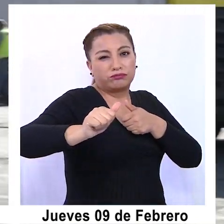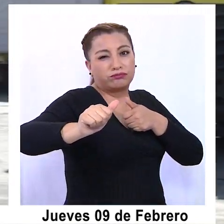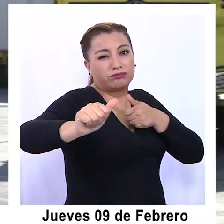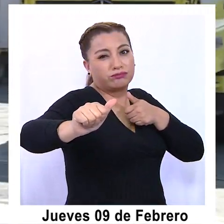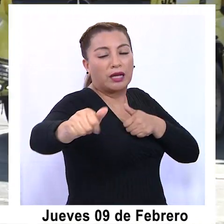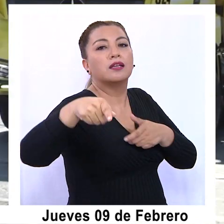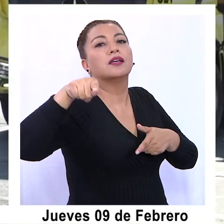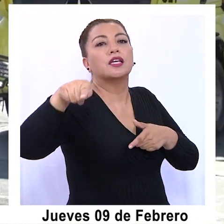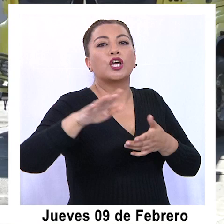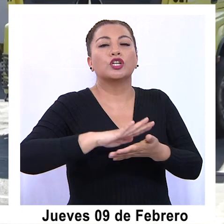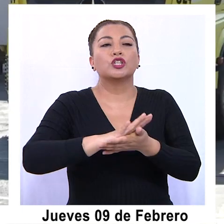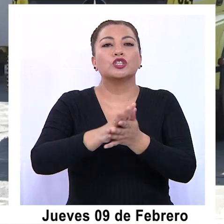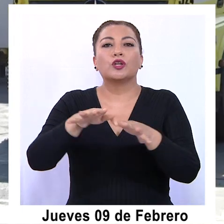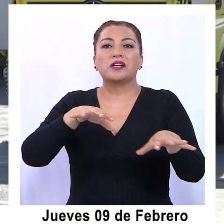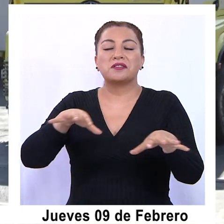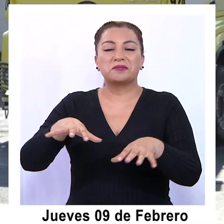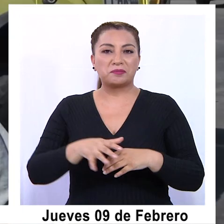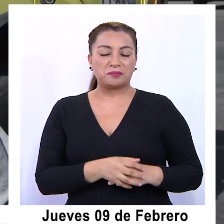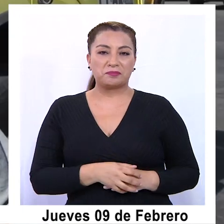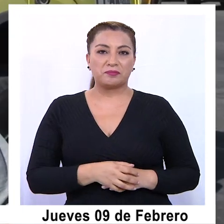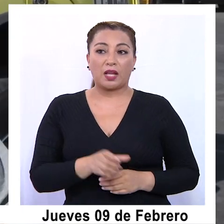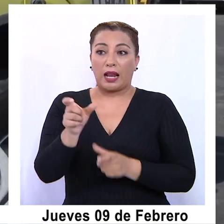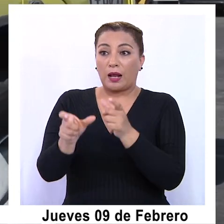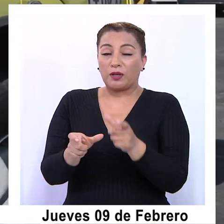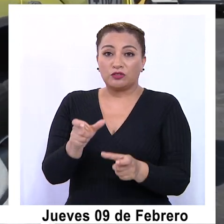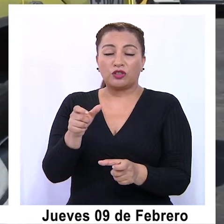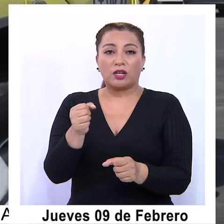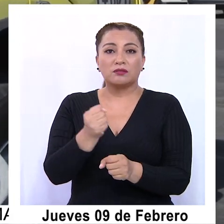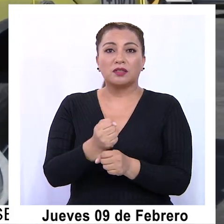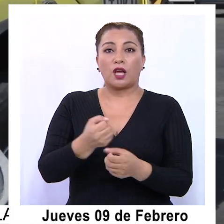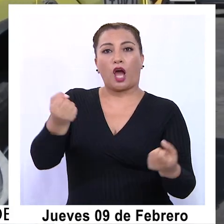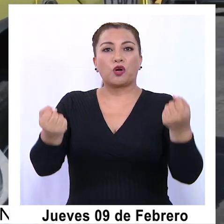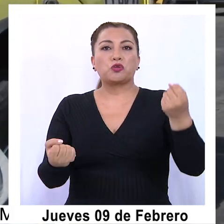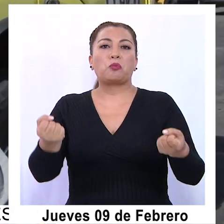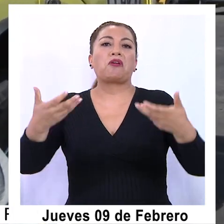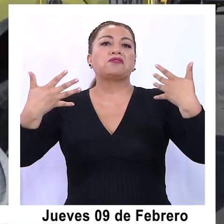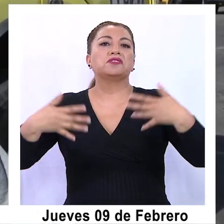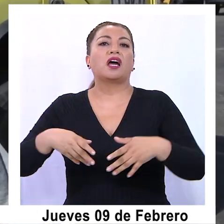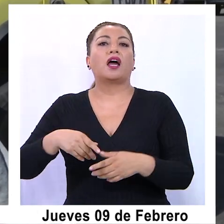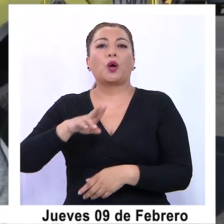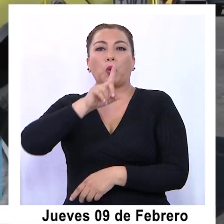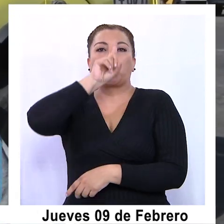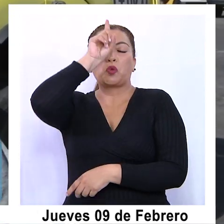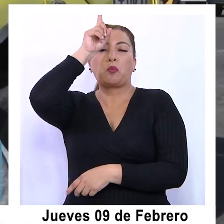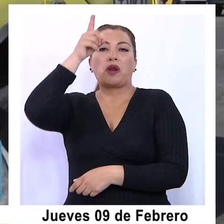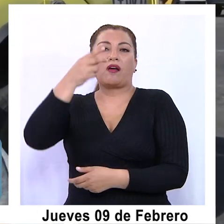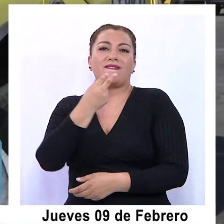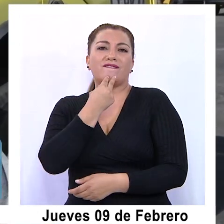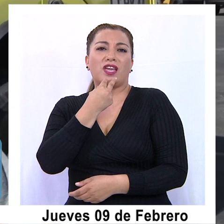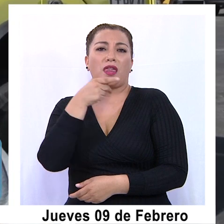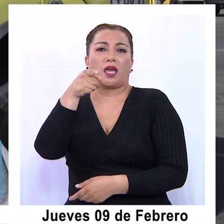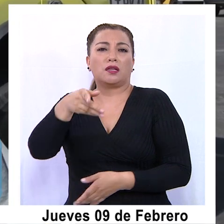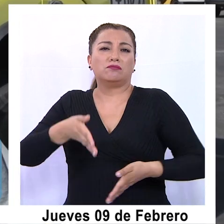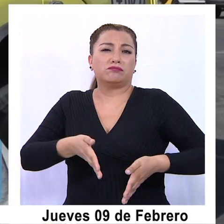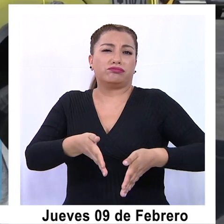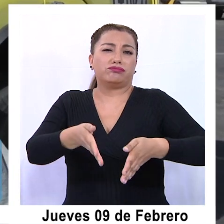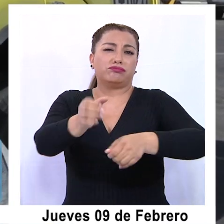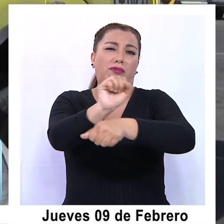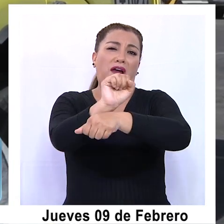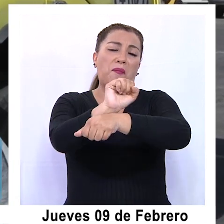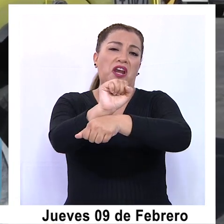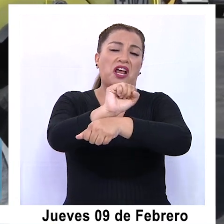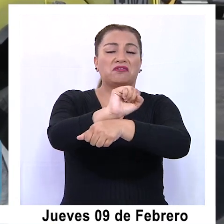llegar a destino con todo el equipamiento. Nuestros trabajadores, nuestros conductores están acostumbrados a la carretera. Ellos, su vida, ¿no es cierto?, es ahí. Van